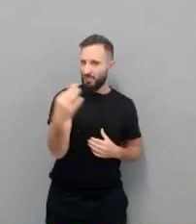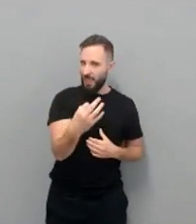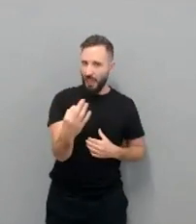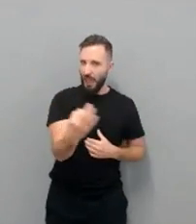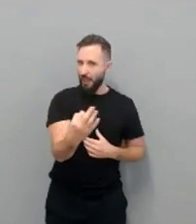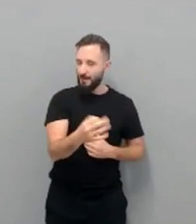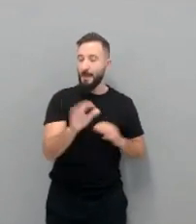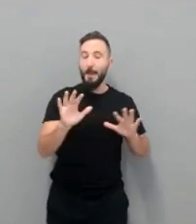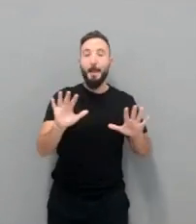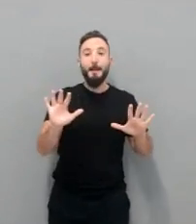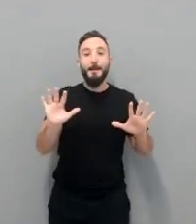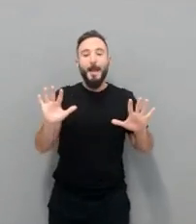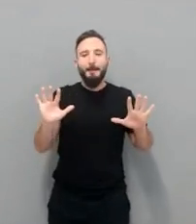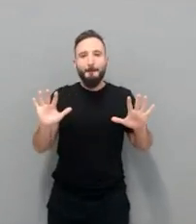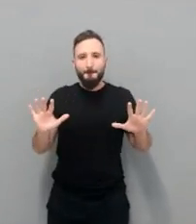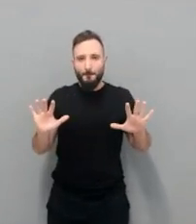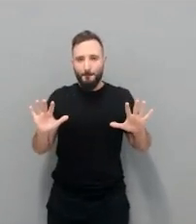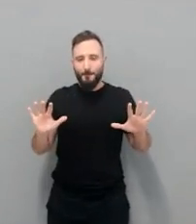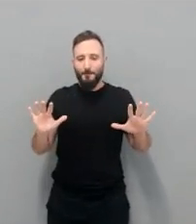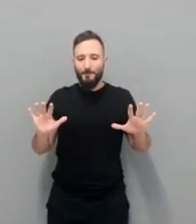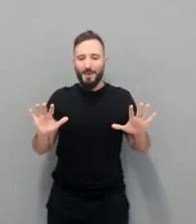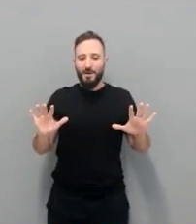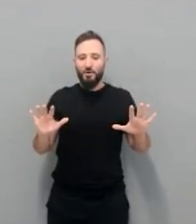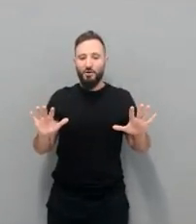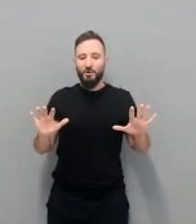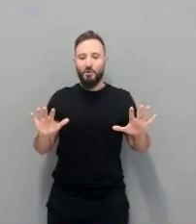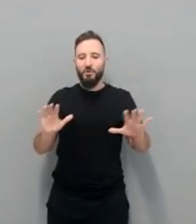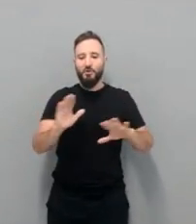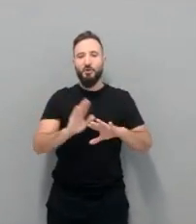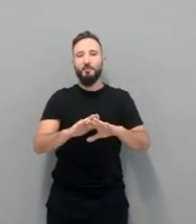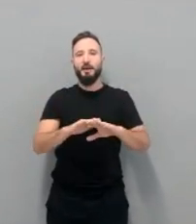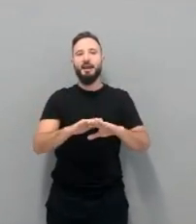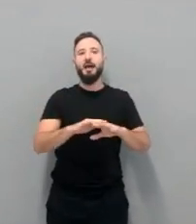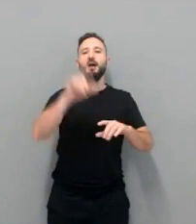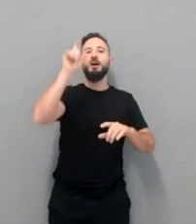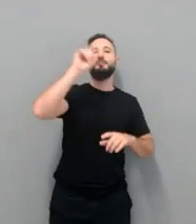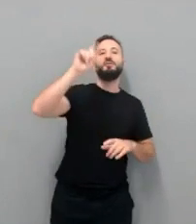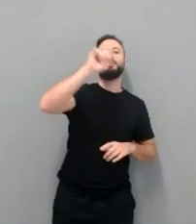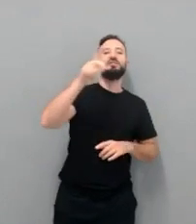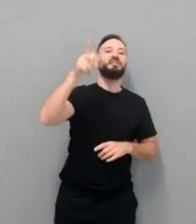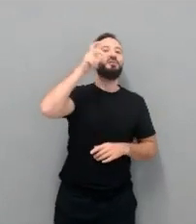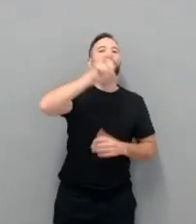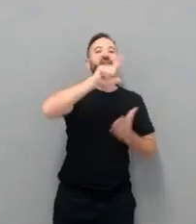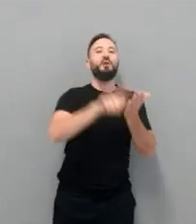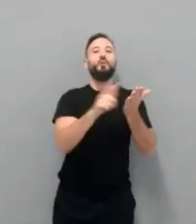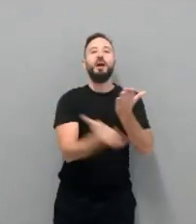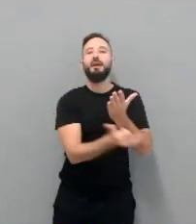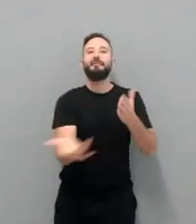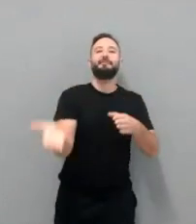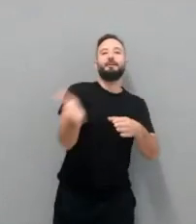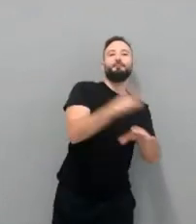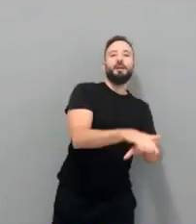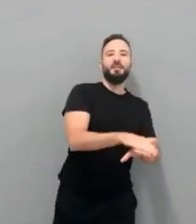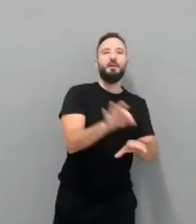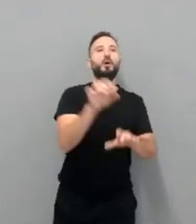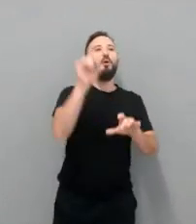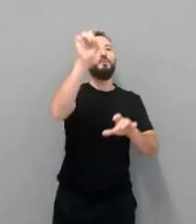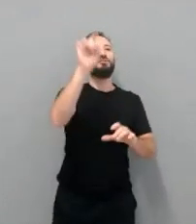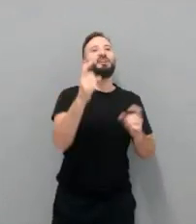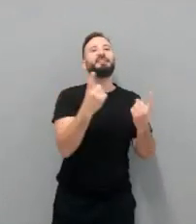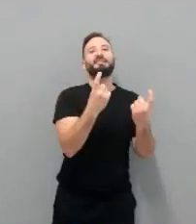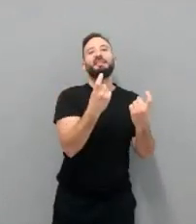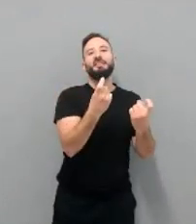Pero debería incluirse no para pisar a maestros de audición y lenguaje o maestros especialistas en necesidades educativas